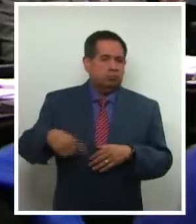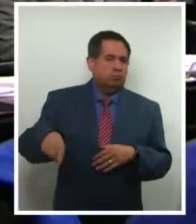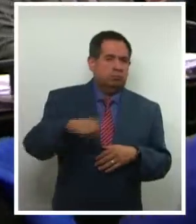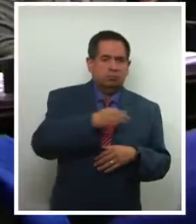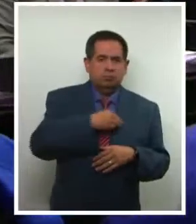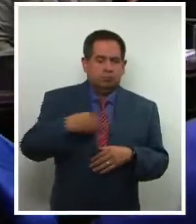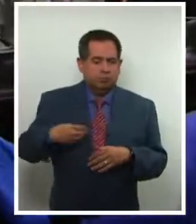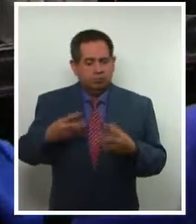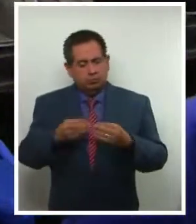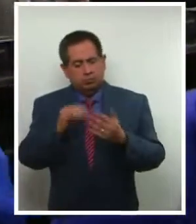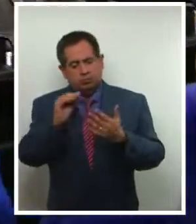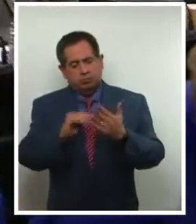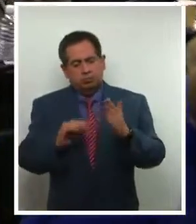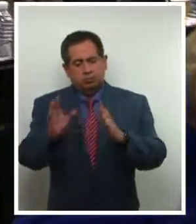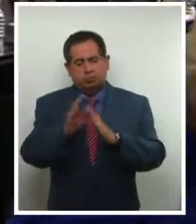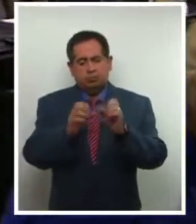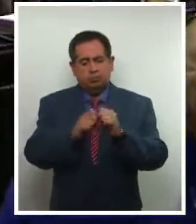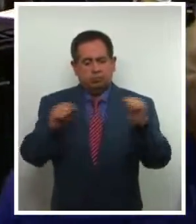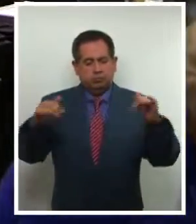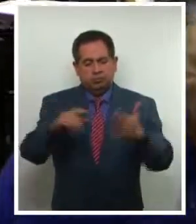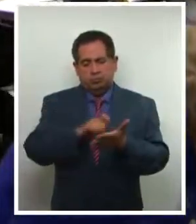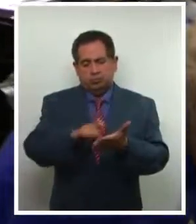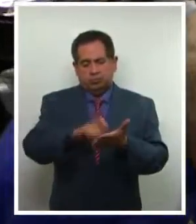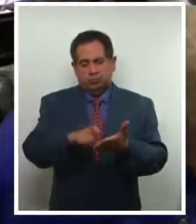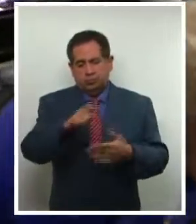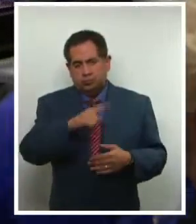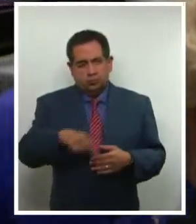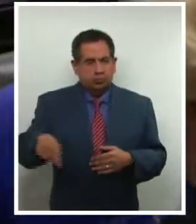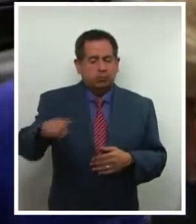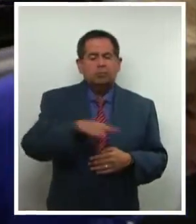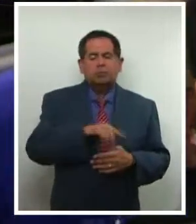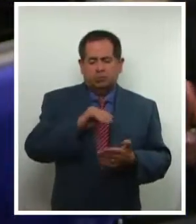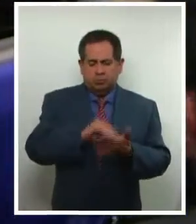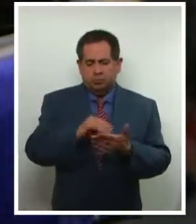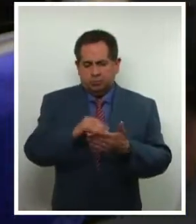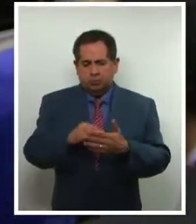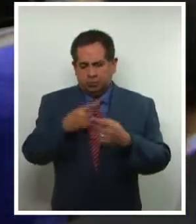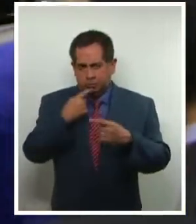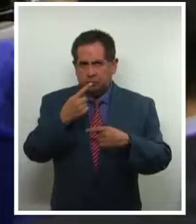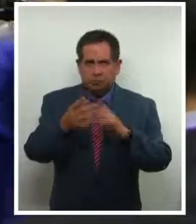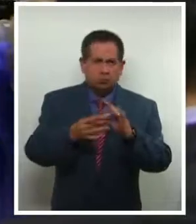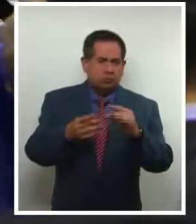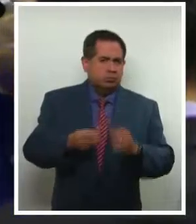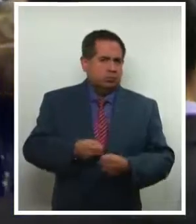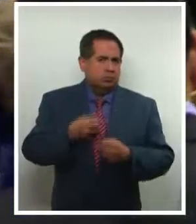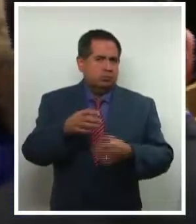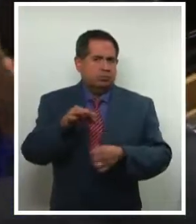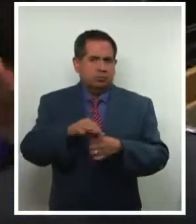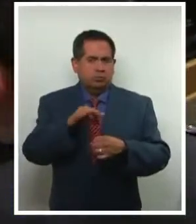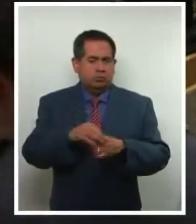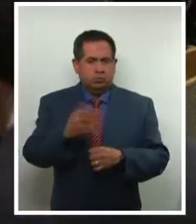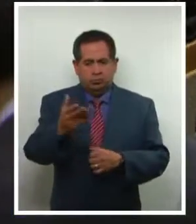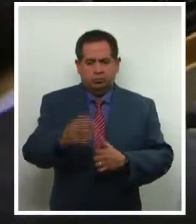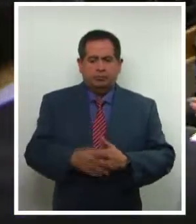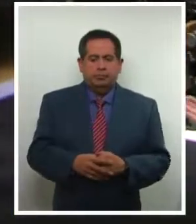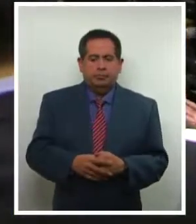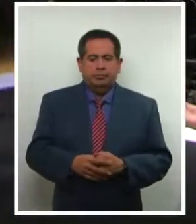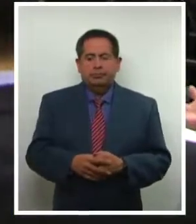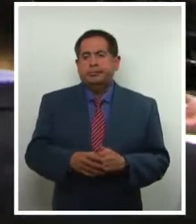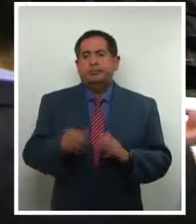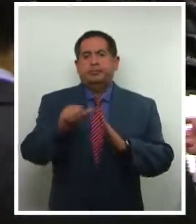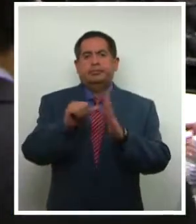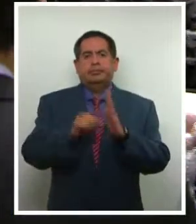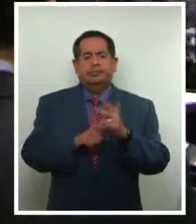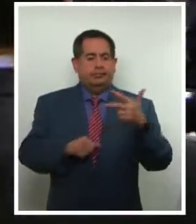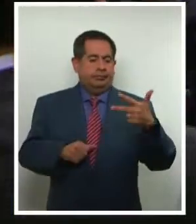Asamblea Constituyente de la Ciudad de México, quienes aún continúan emitiendo su voto referente a este artículo